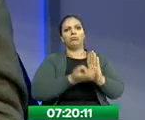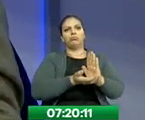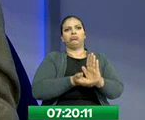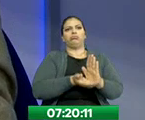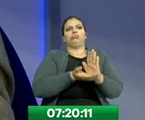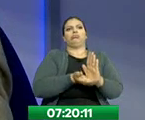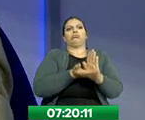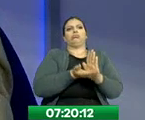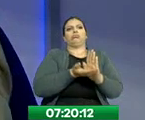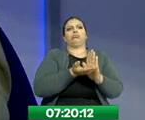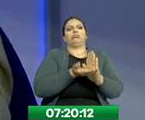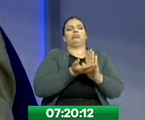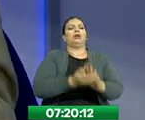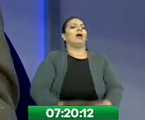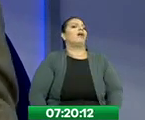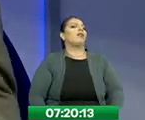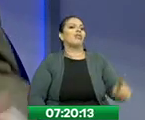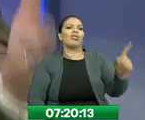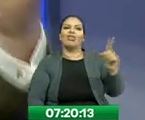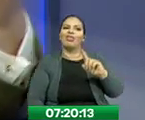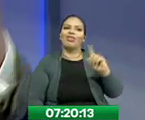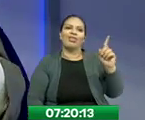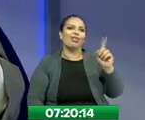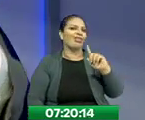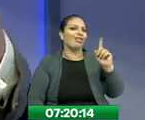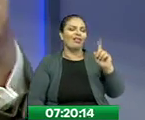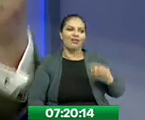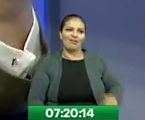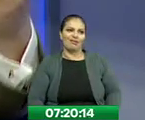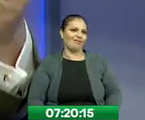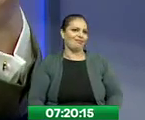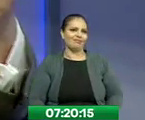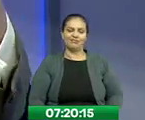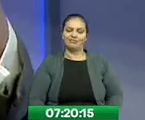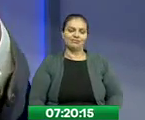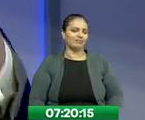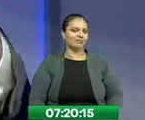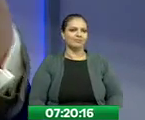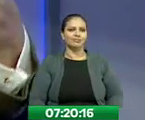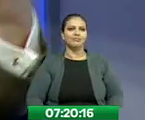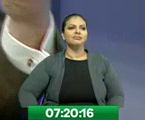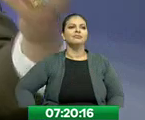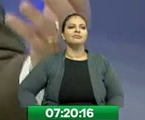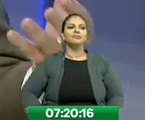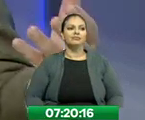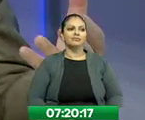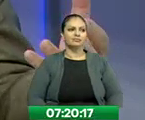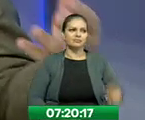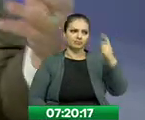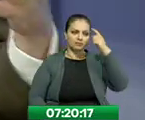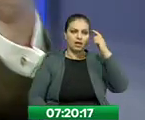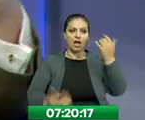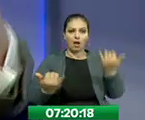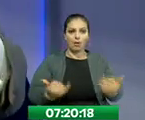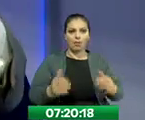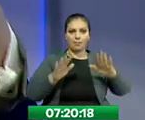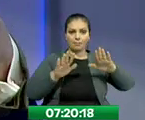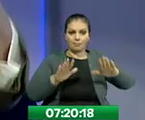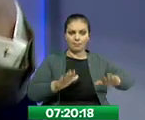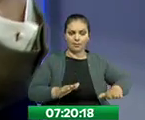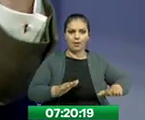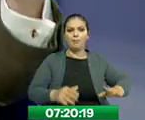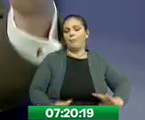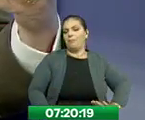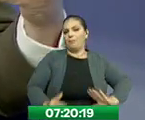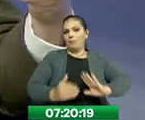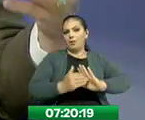impuestos en circunstancias en que estamos en recesión. Es lo que se llama un ciclo recesivo. Cuando usted sube